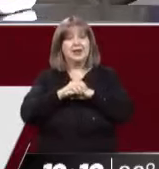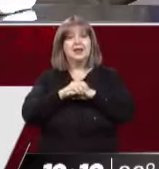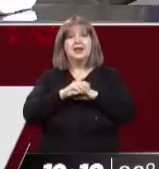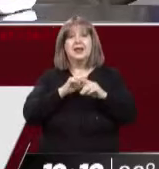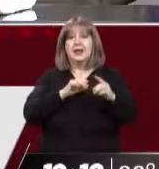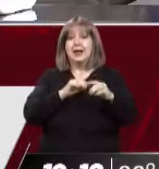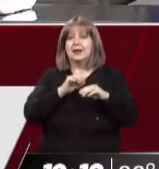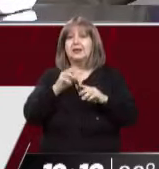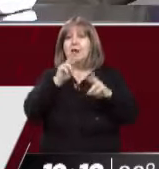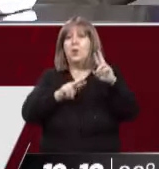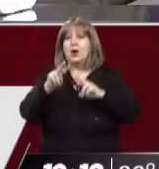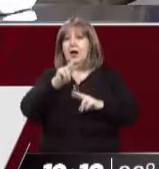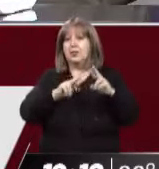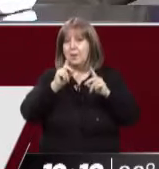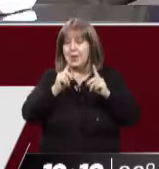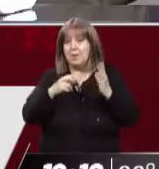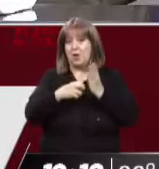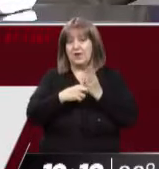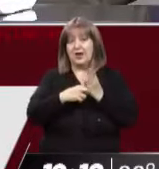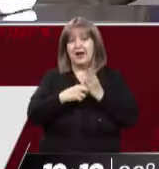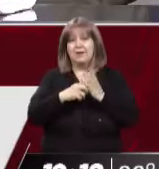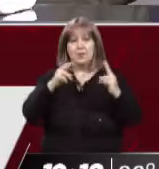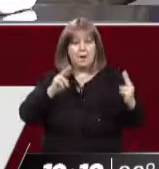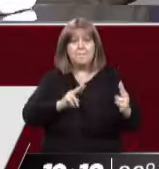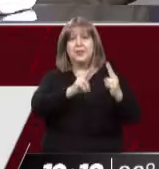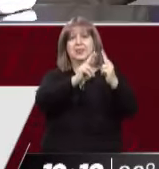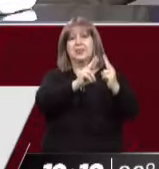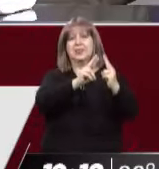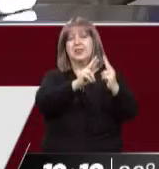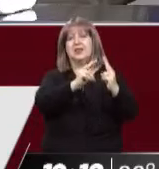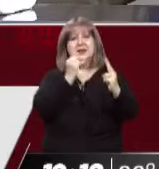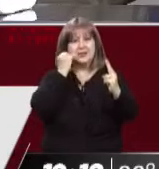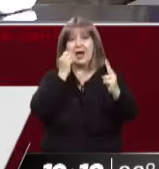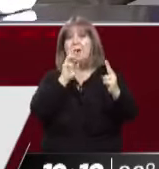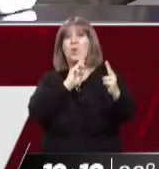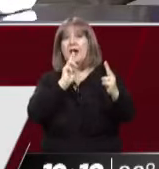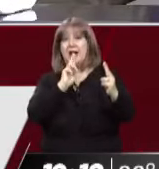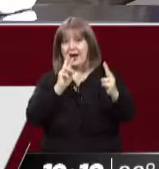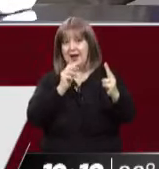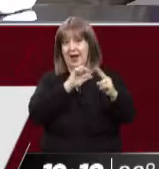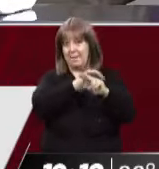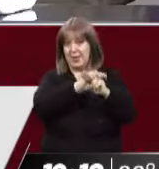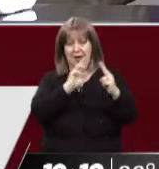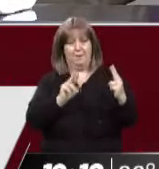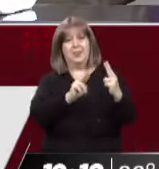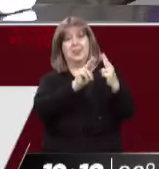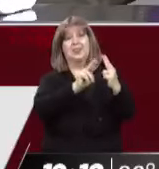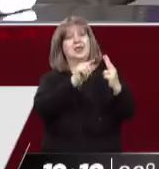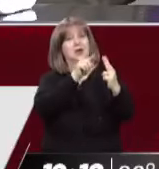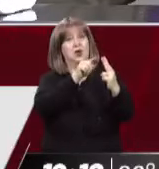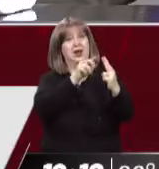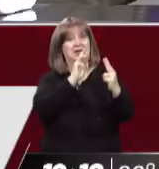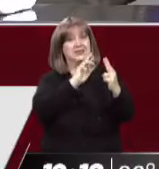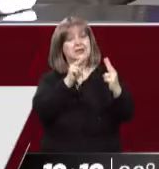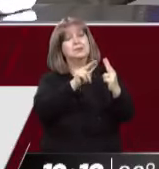una conversación, inclusive que se vio con Abigail en estos últimos días, que se la vio con vida a Abigail, y